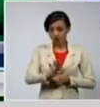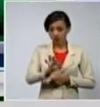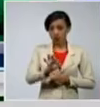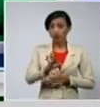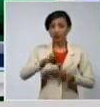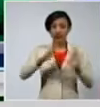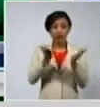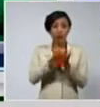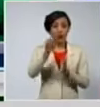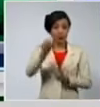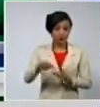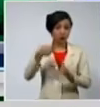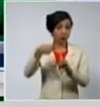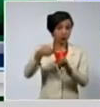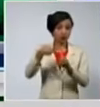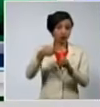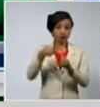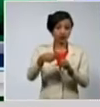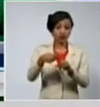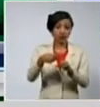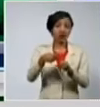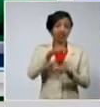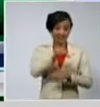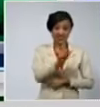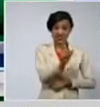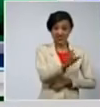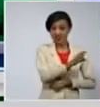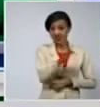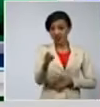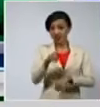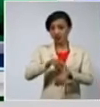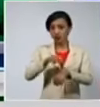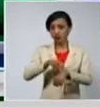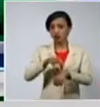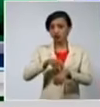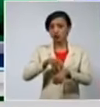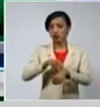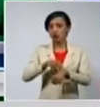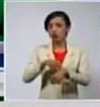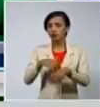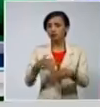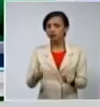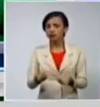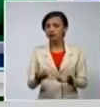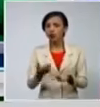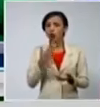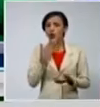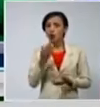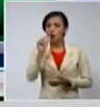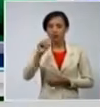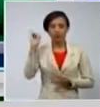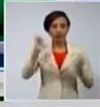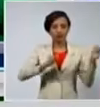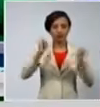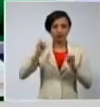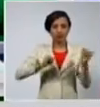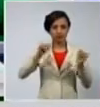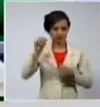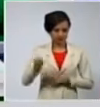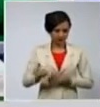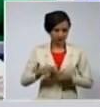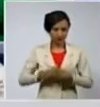acá, pues ha estado relacionado con viajeros internacionales.